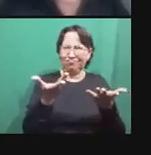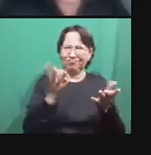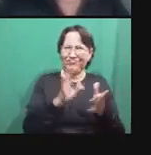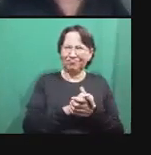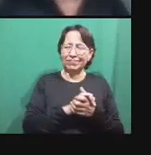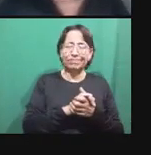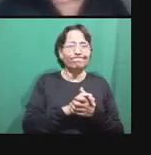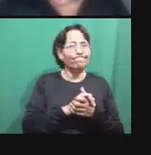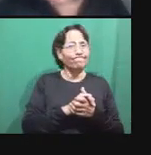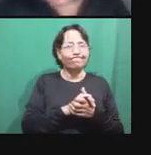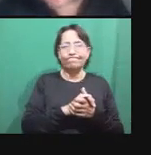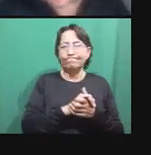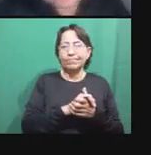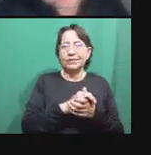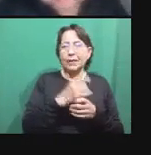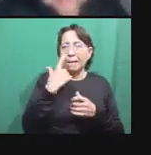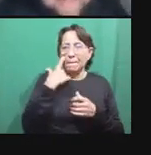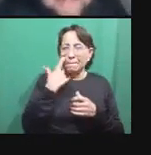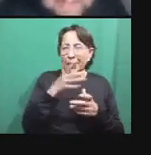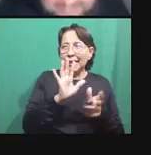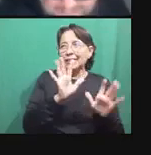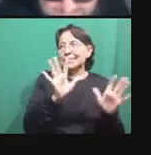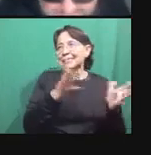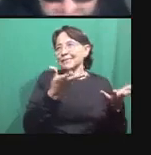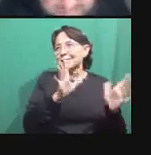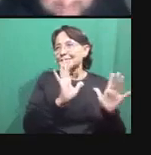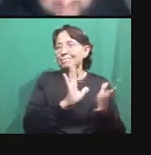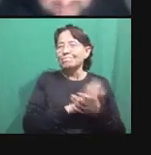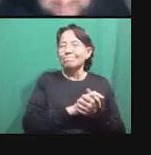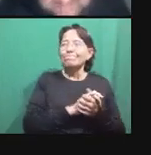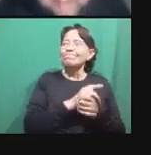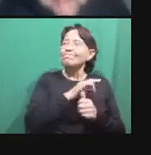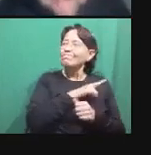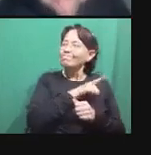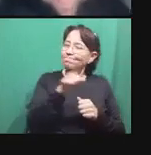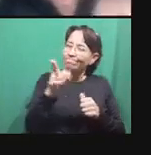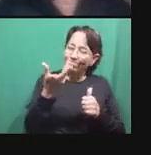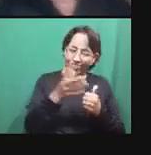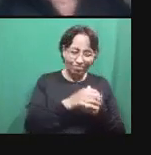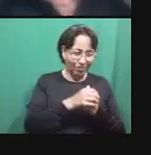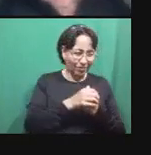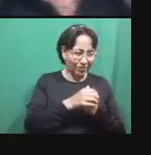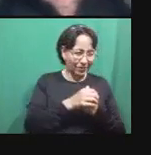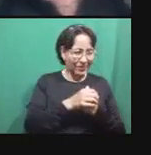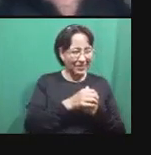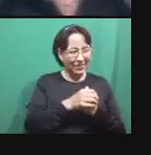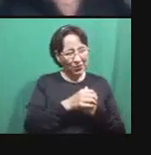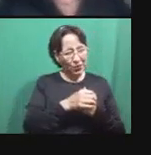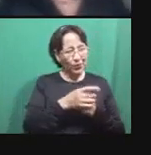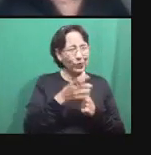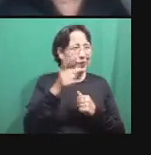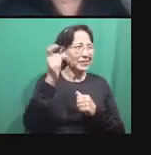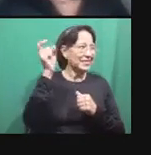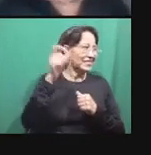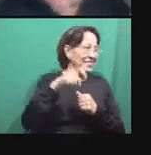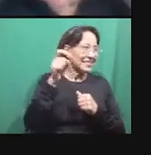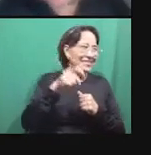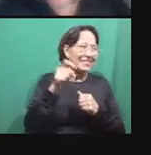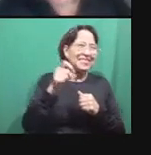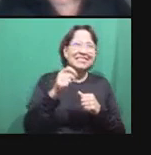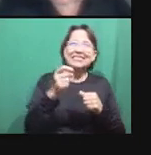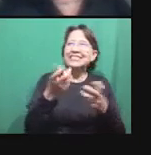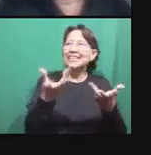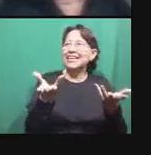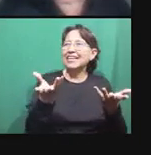de, digamos que de necesidad de excretar sobre las superficies y poco